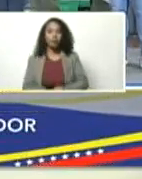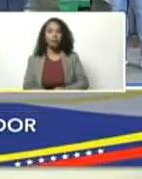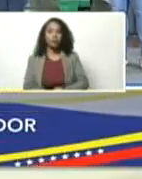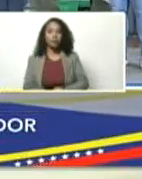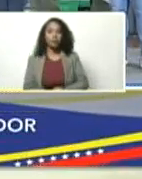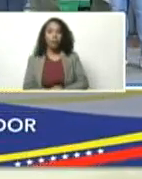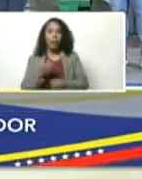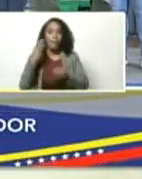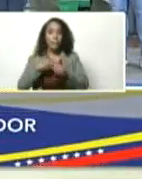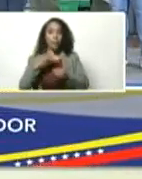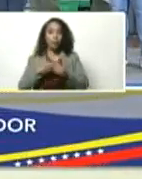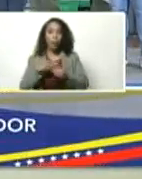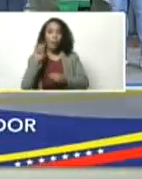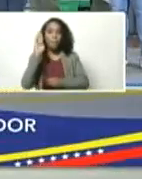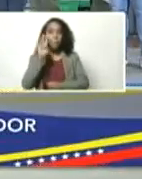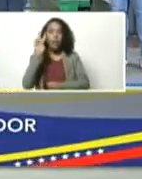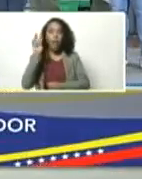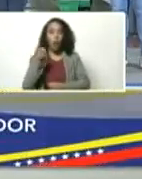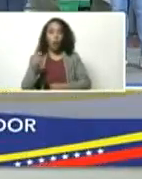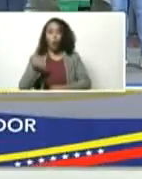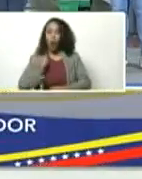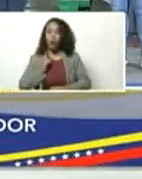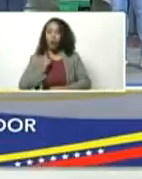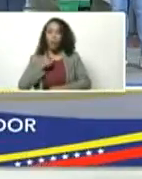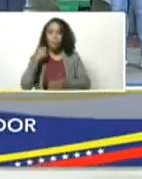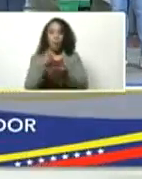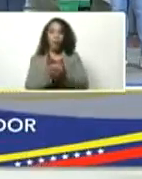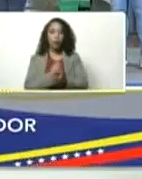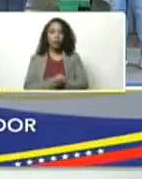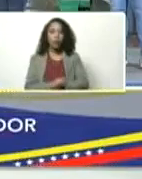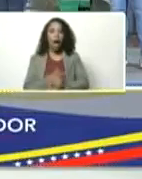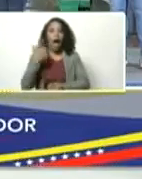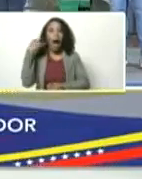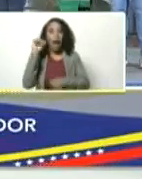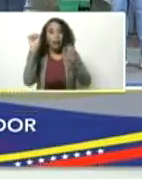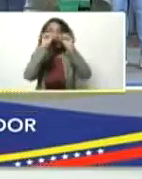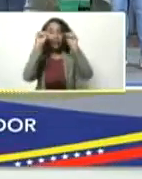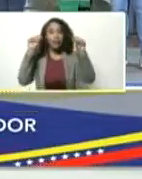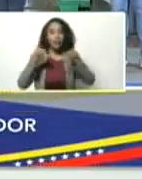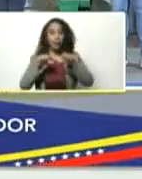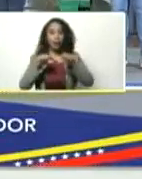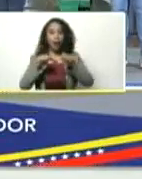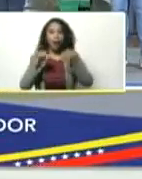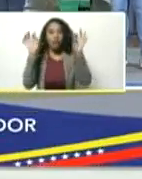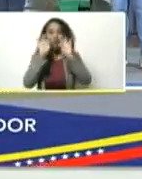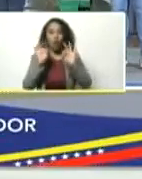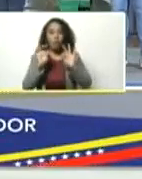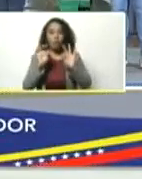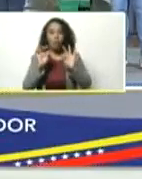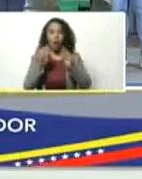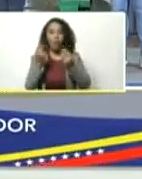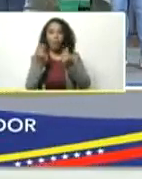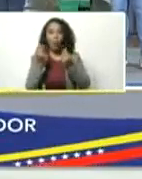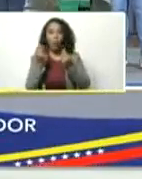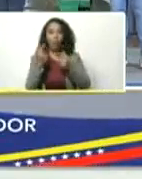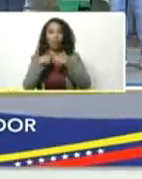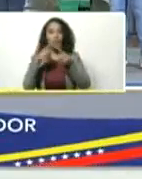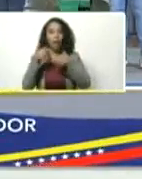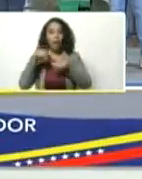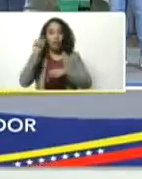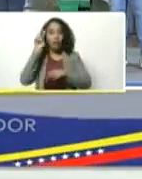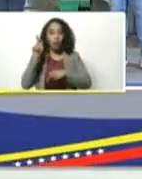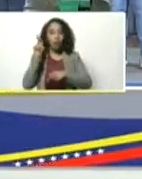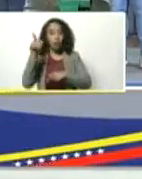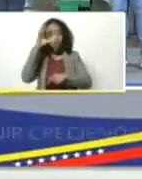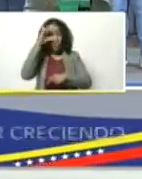en petros, en bitcoin, como lo quiera pagar. Tenemos un sistema multimonedas en Venezuela. Escucha bien, Delcy, tú